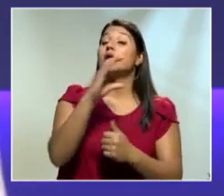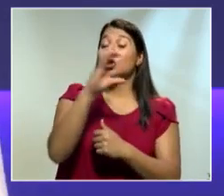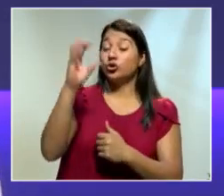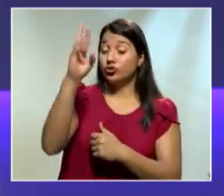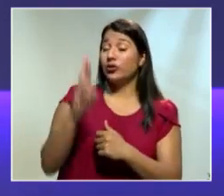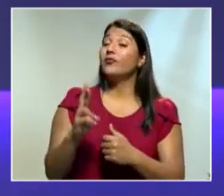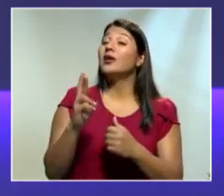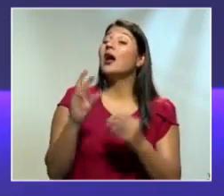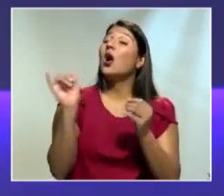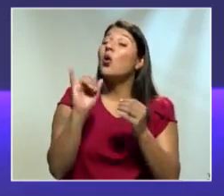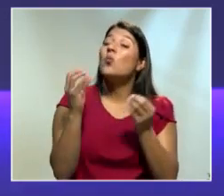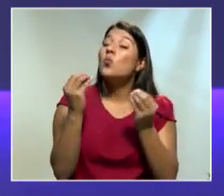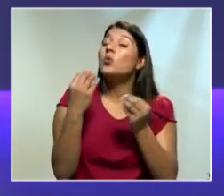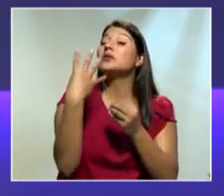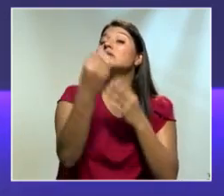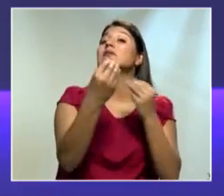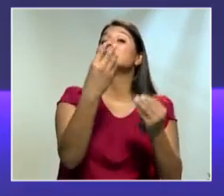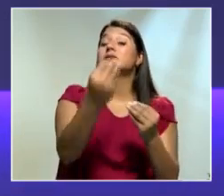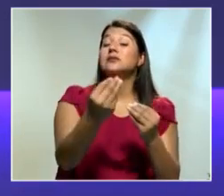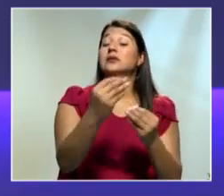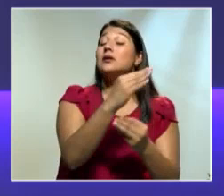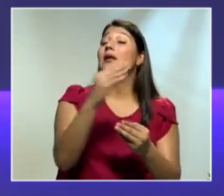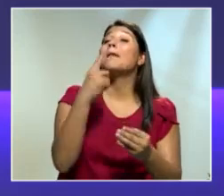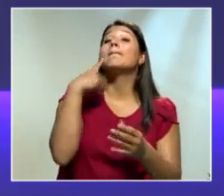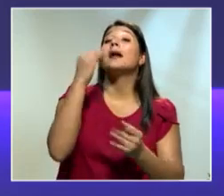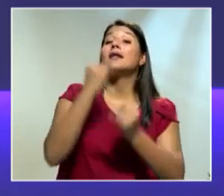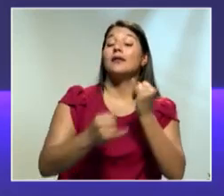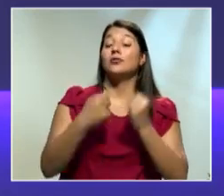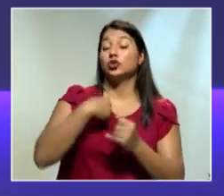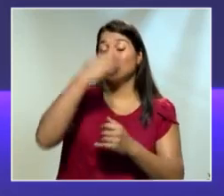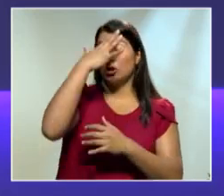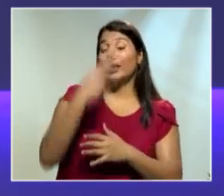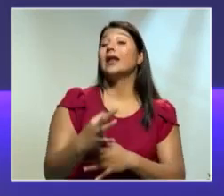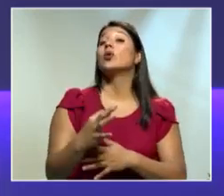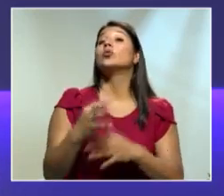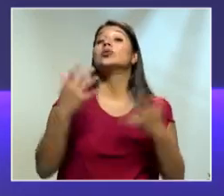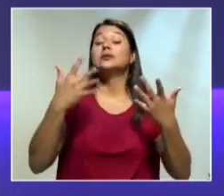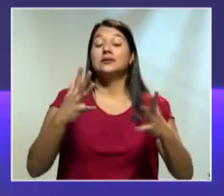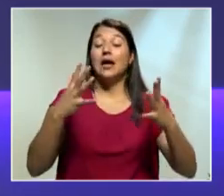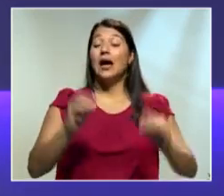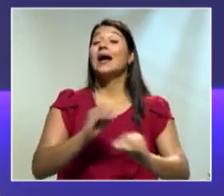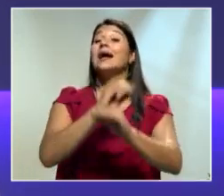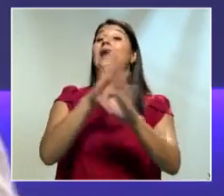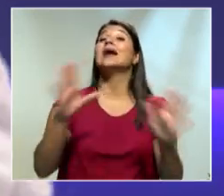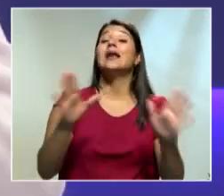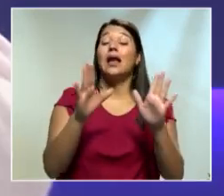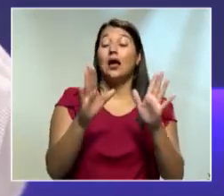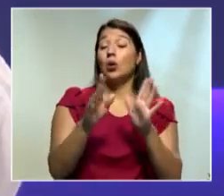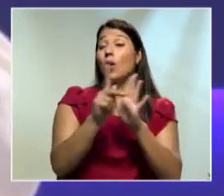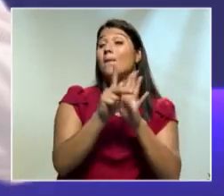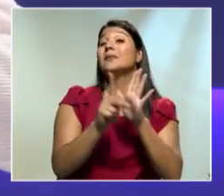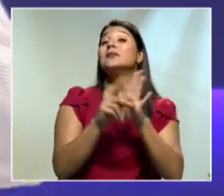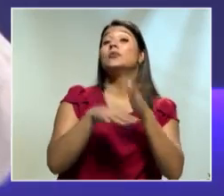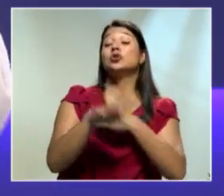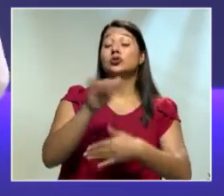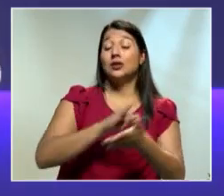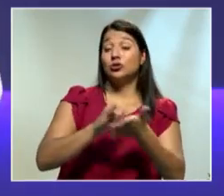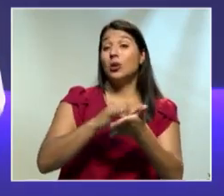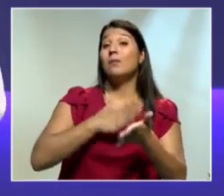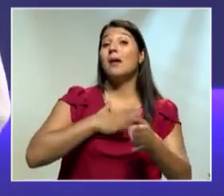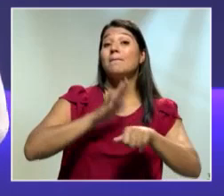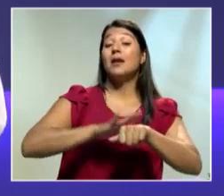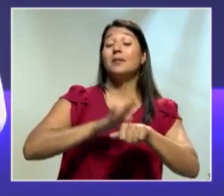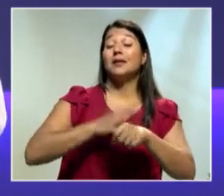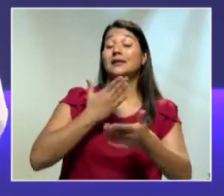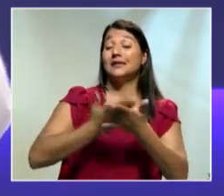está como muy metido con este tema. Y finalmente yo creo que el hecho de que ya quedan plasmados los principios de San José que nos van a permitir llegar a esta